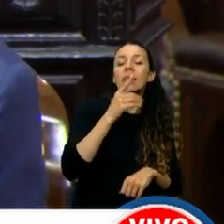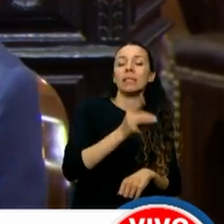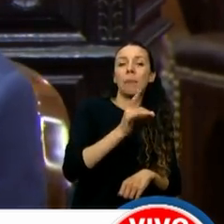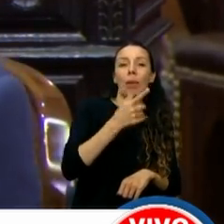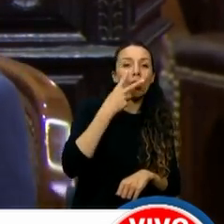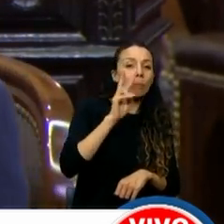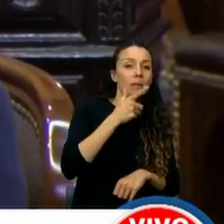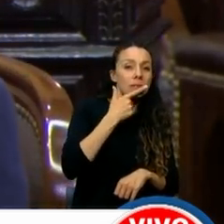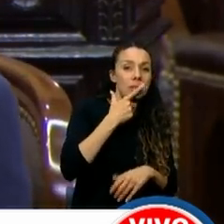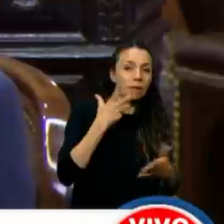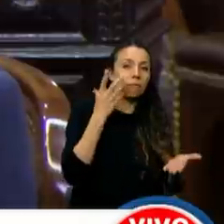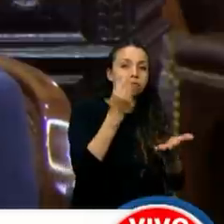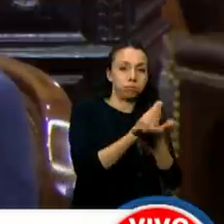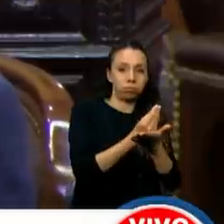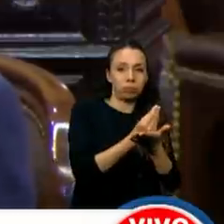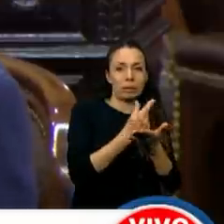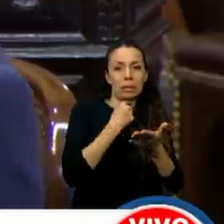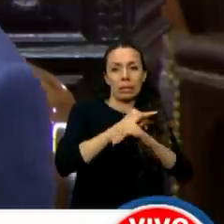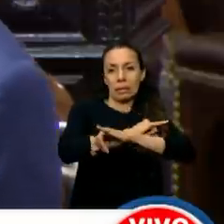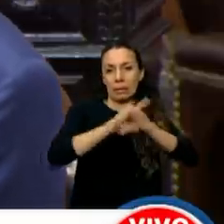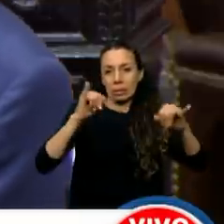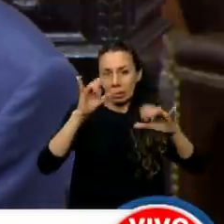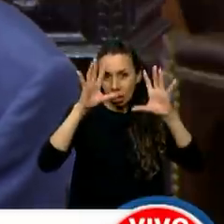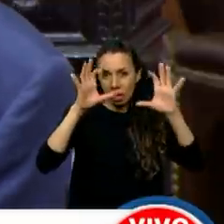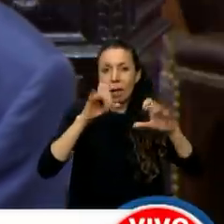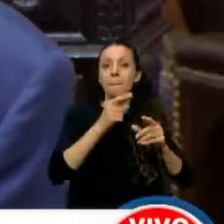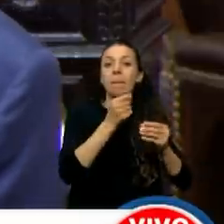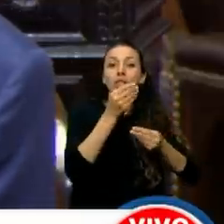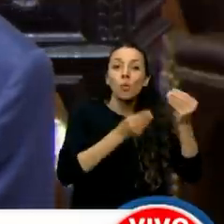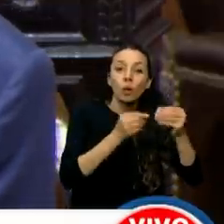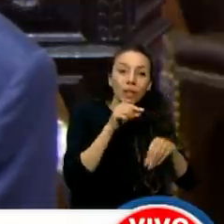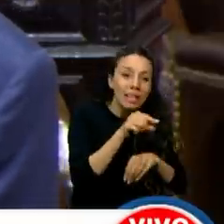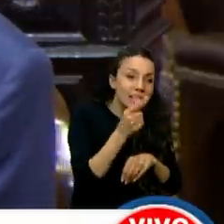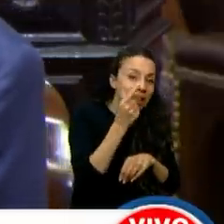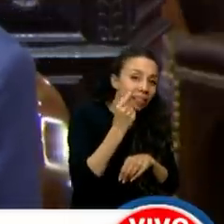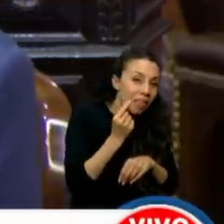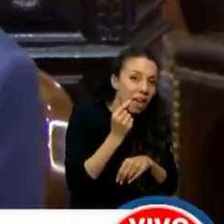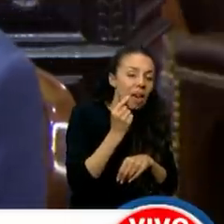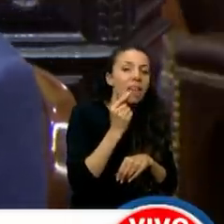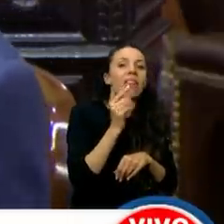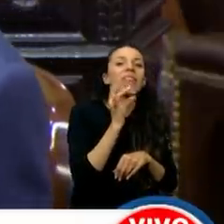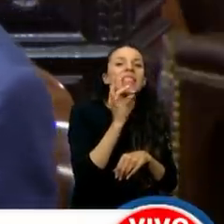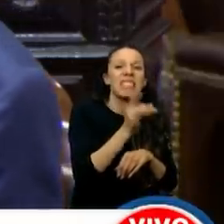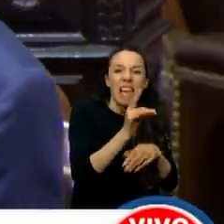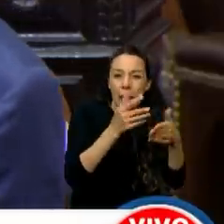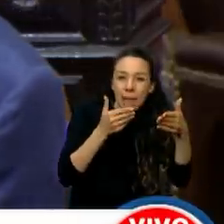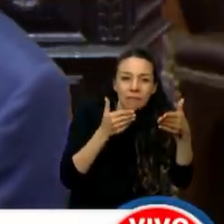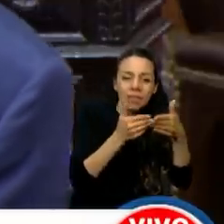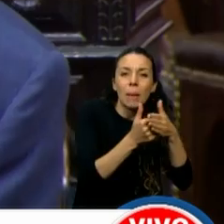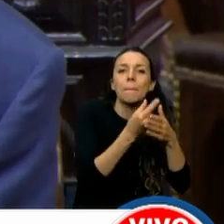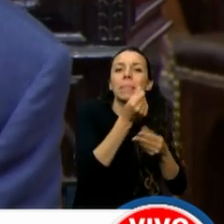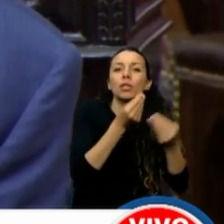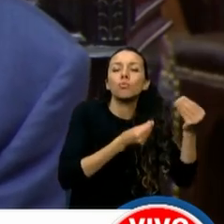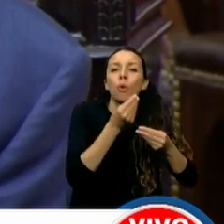les quisiera recordar que el presupuesto ese día en diciembre sobre fin de diciembre se trató el presupuesto